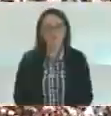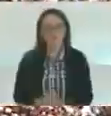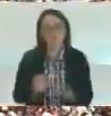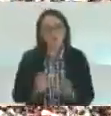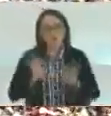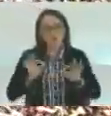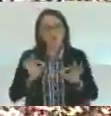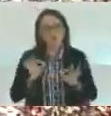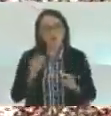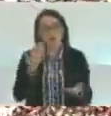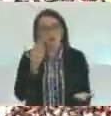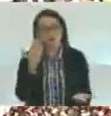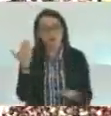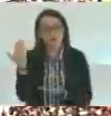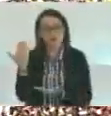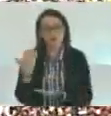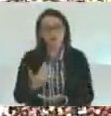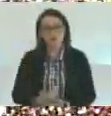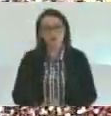especial.